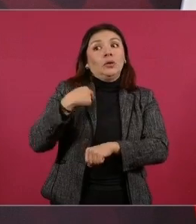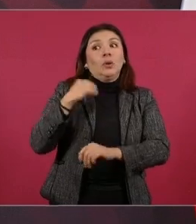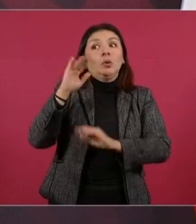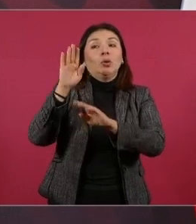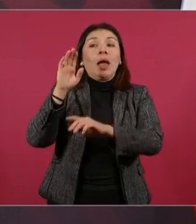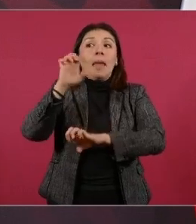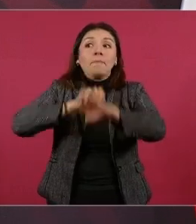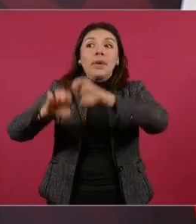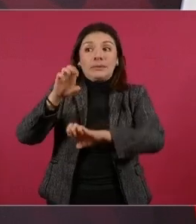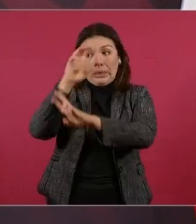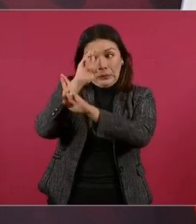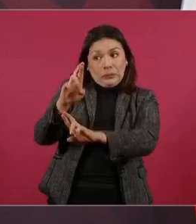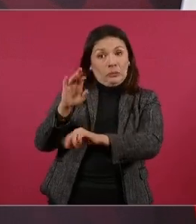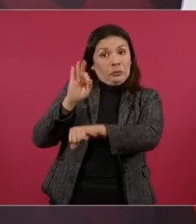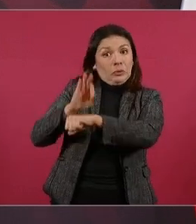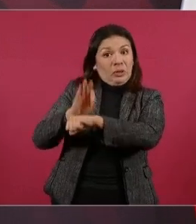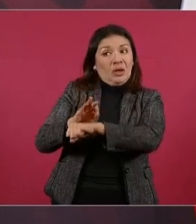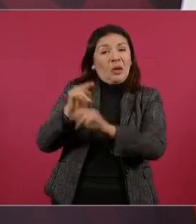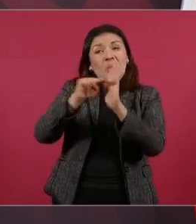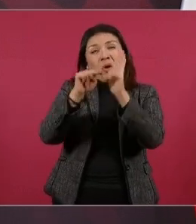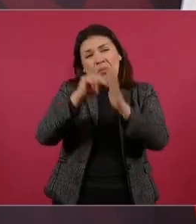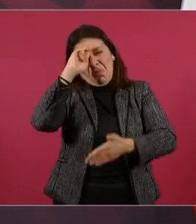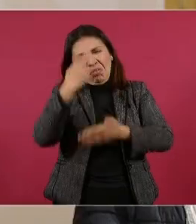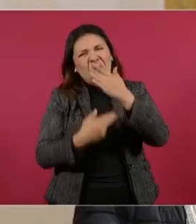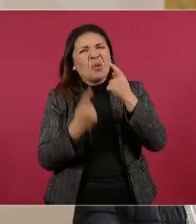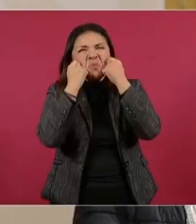ciertas empresas